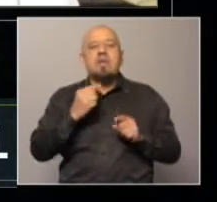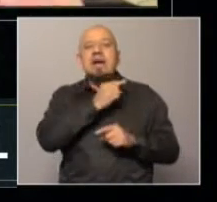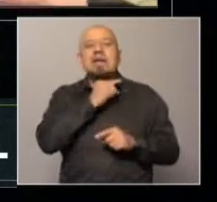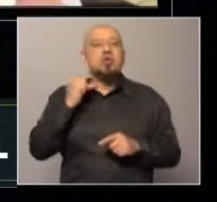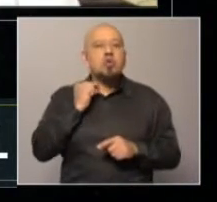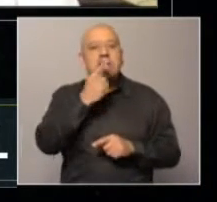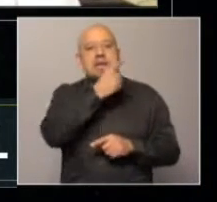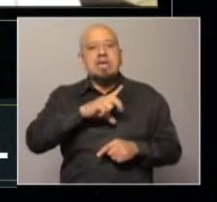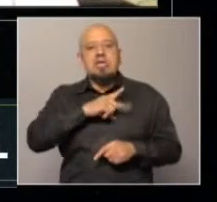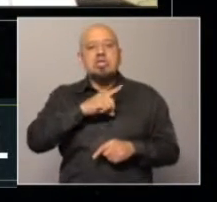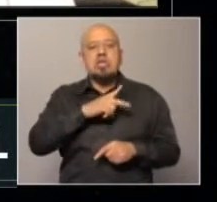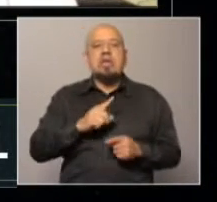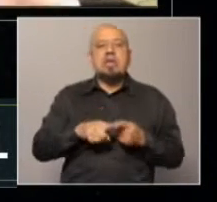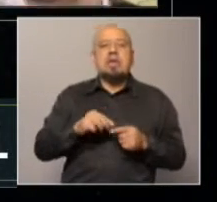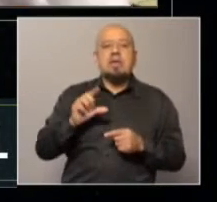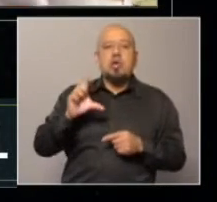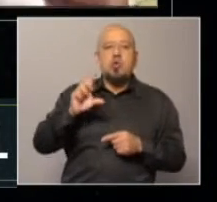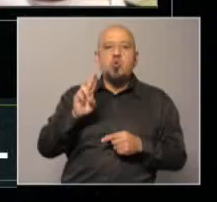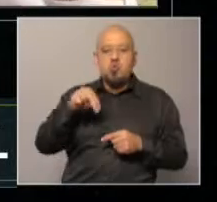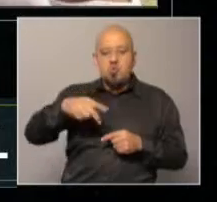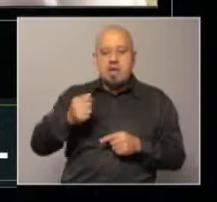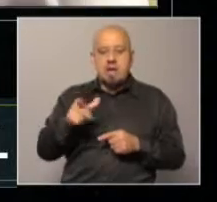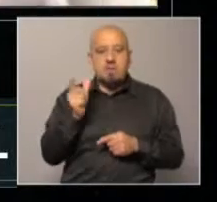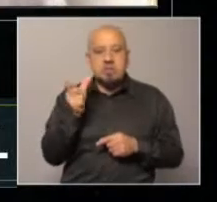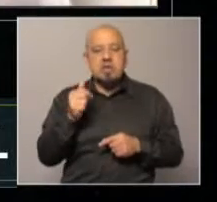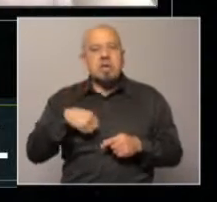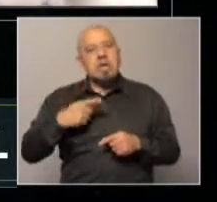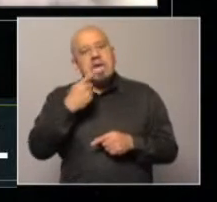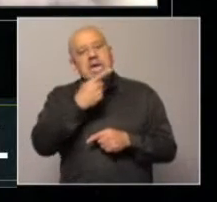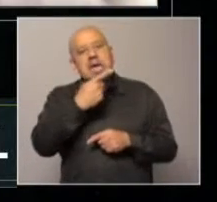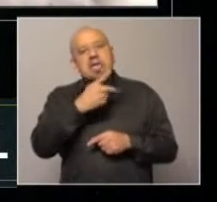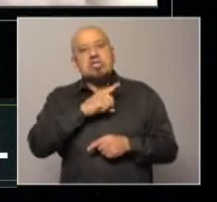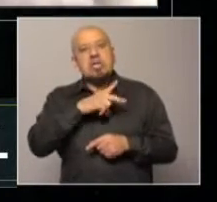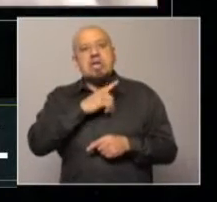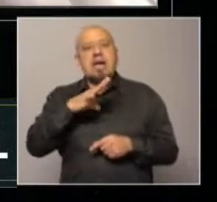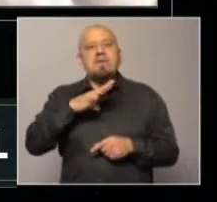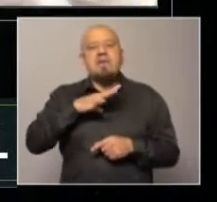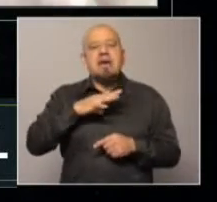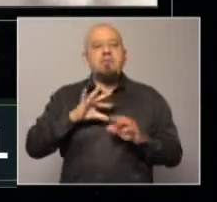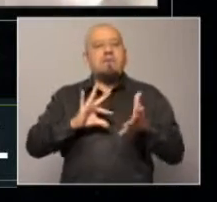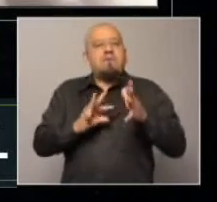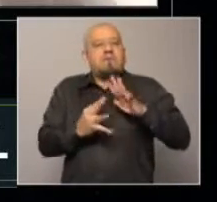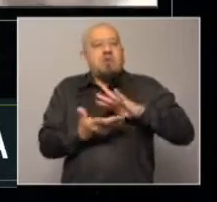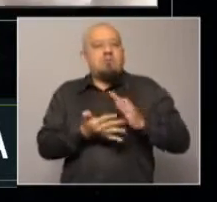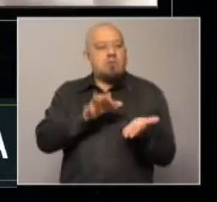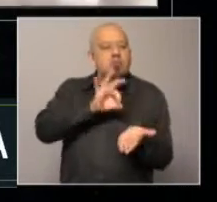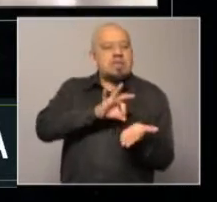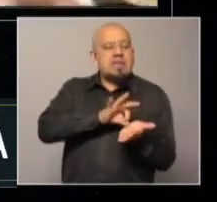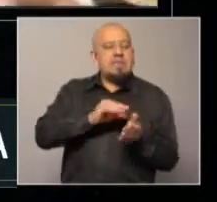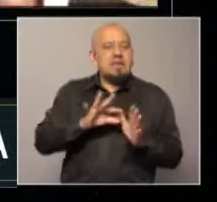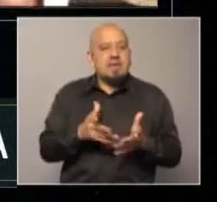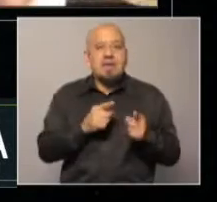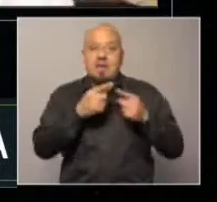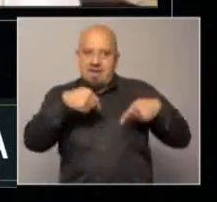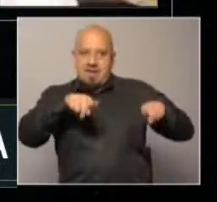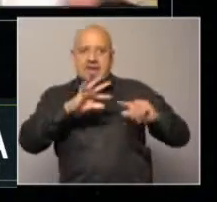él plantea el tema de que teníamos un sistema hidropónico, así como muy sano arriba en las